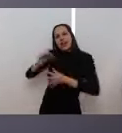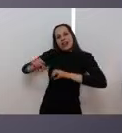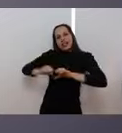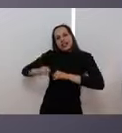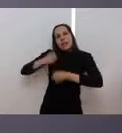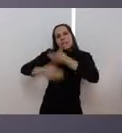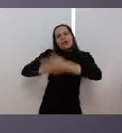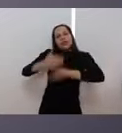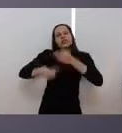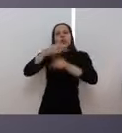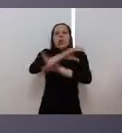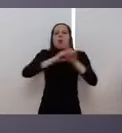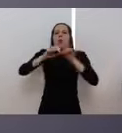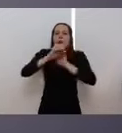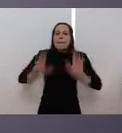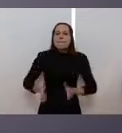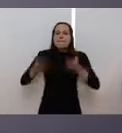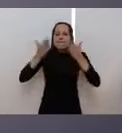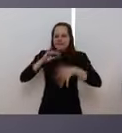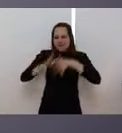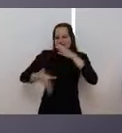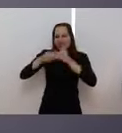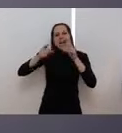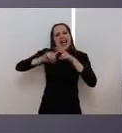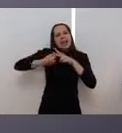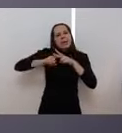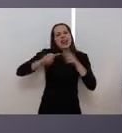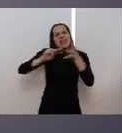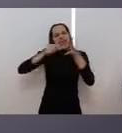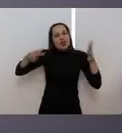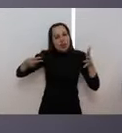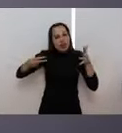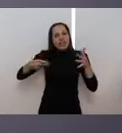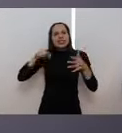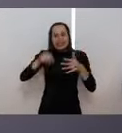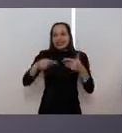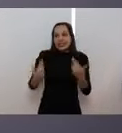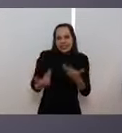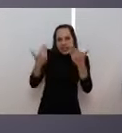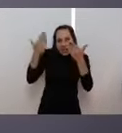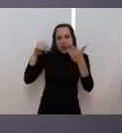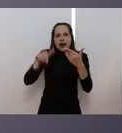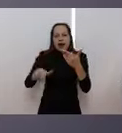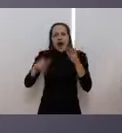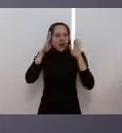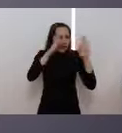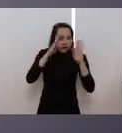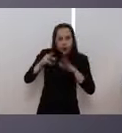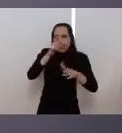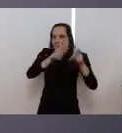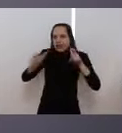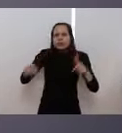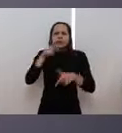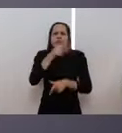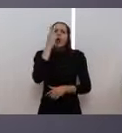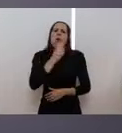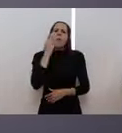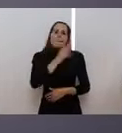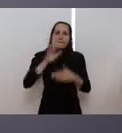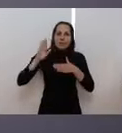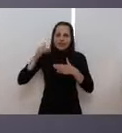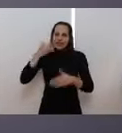la cultura de mejoramiento y las herramientas tecnológicas que optimizan la atención al paciente que es un compromiso diario